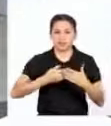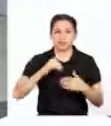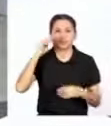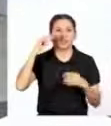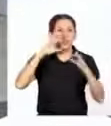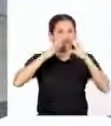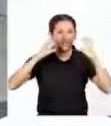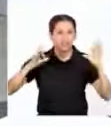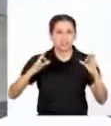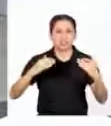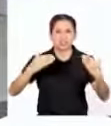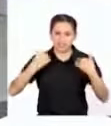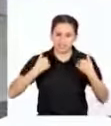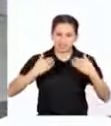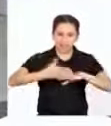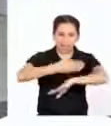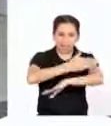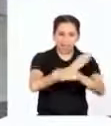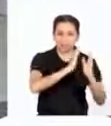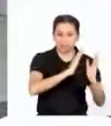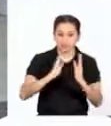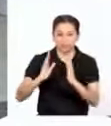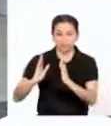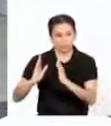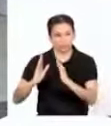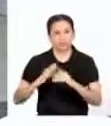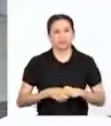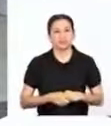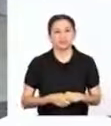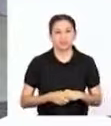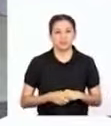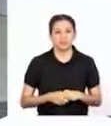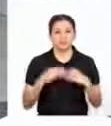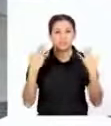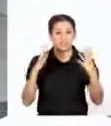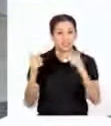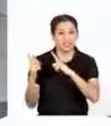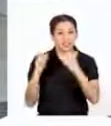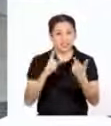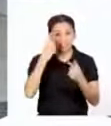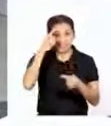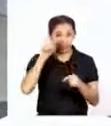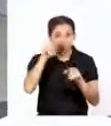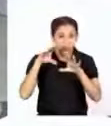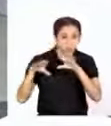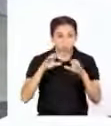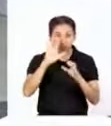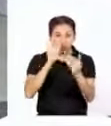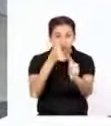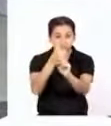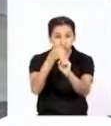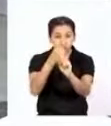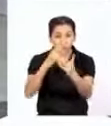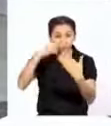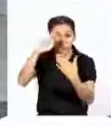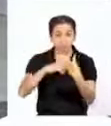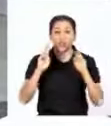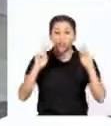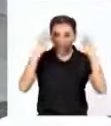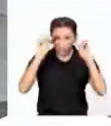delante. La moraleja, hay que planificar ordenadamente. ¿Ya están listas y listos para elaborar sus propios